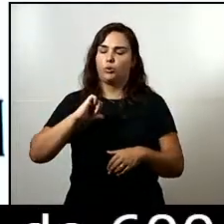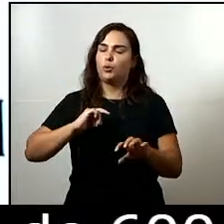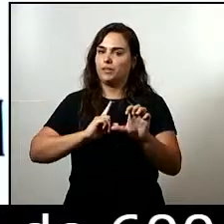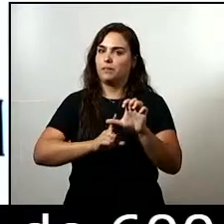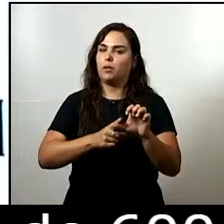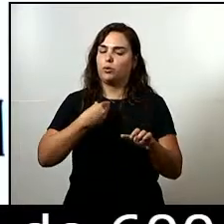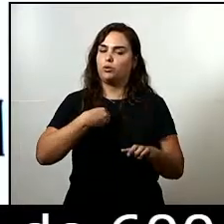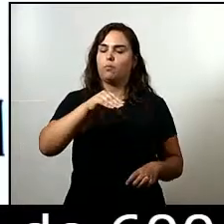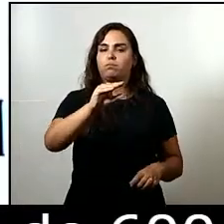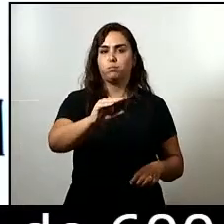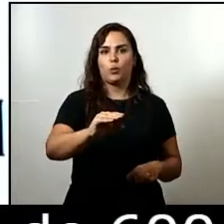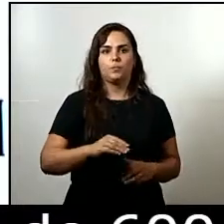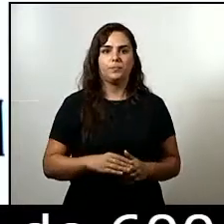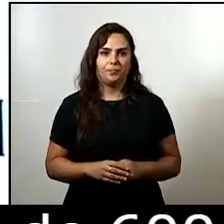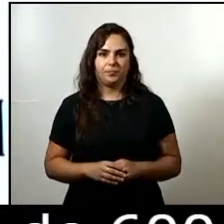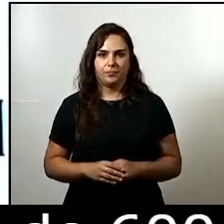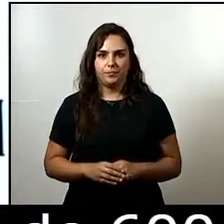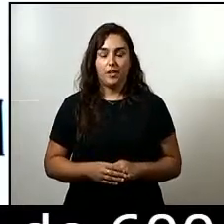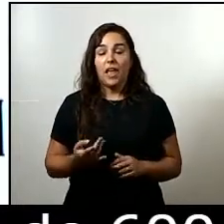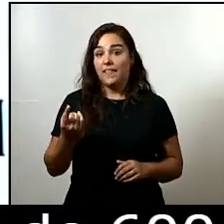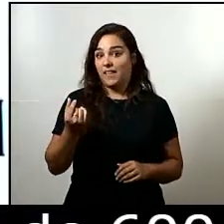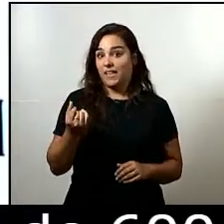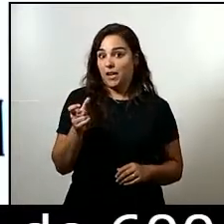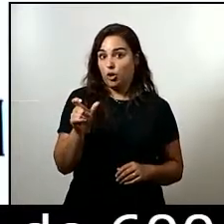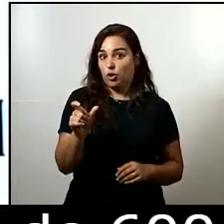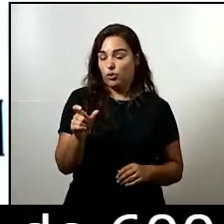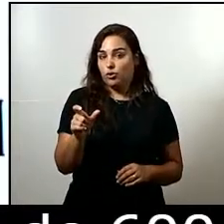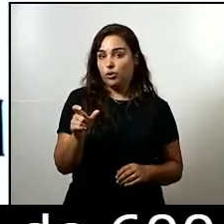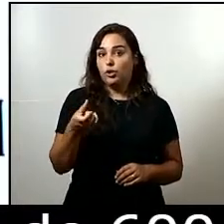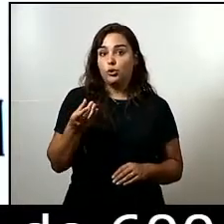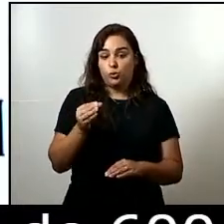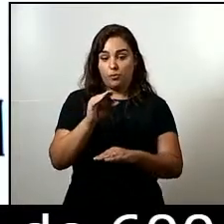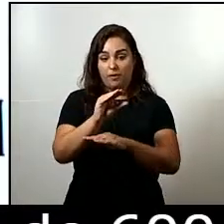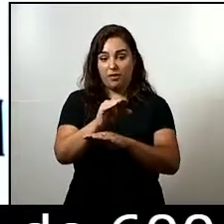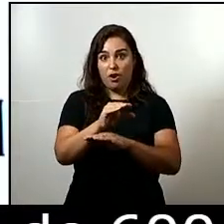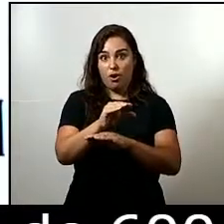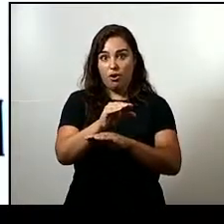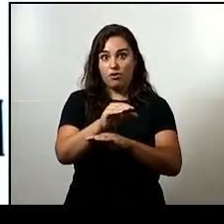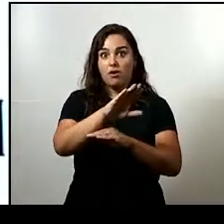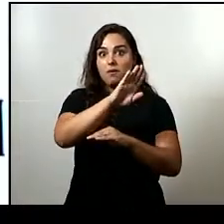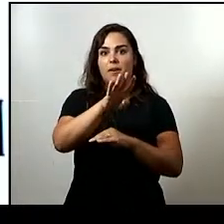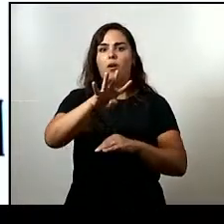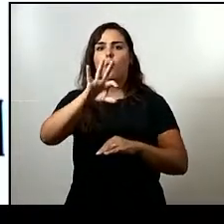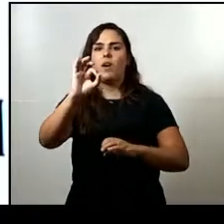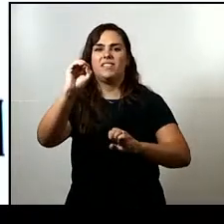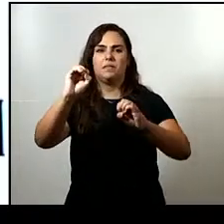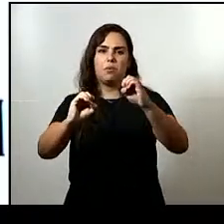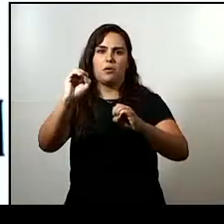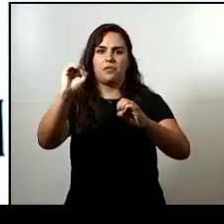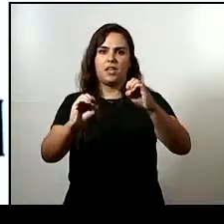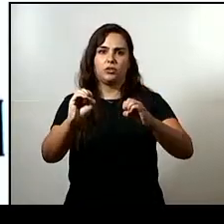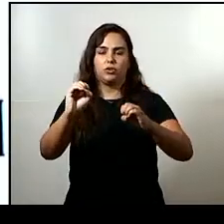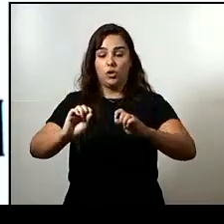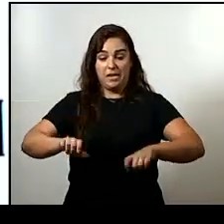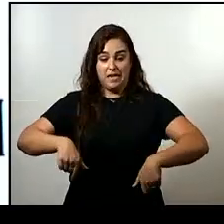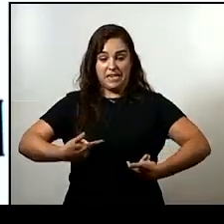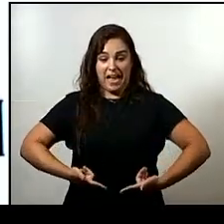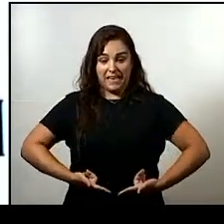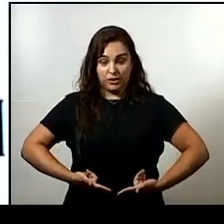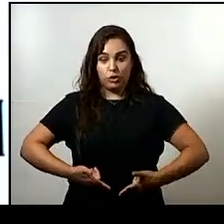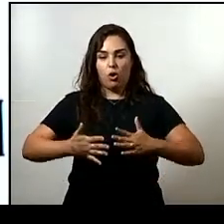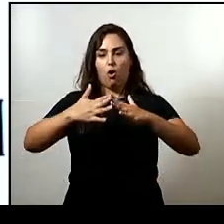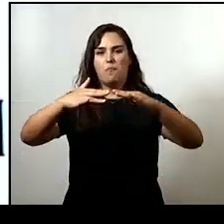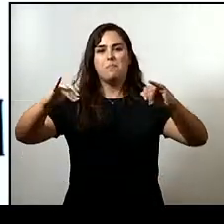extremeños. El importe de la subvención equivale al 40% del incremento de los gastos